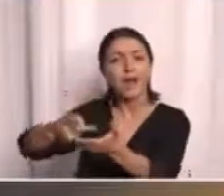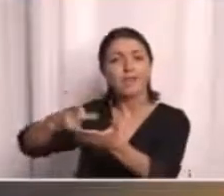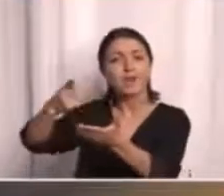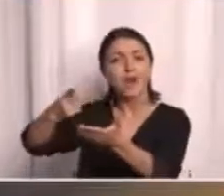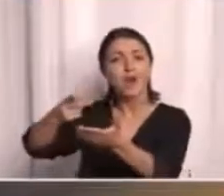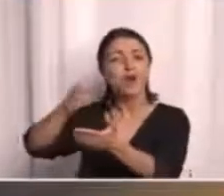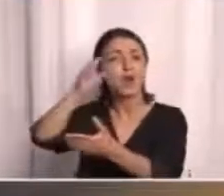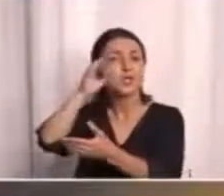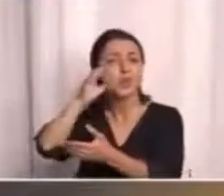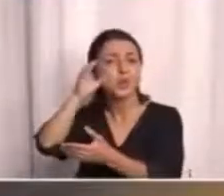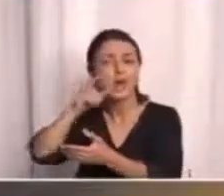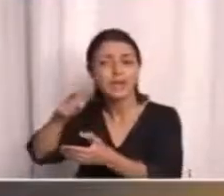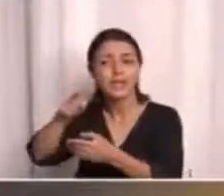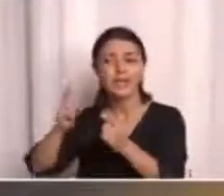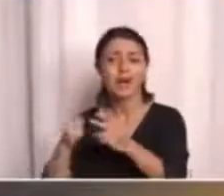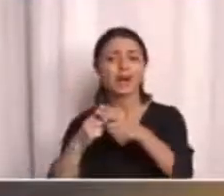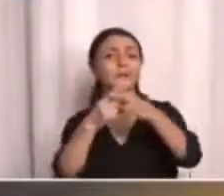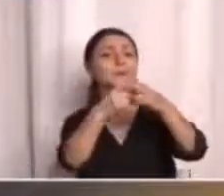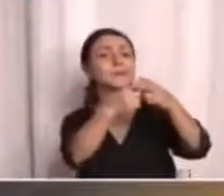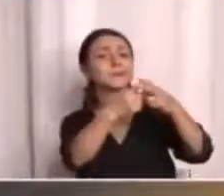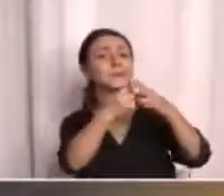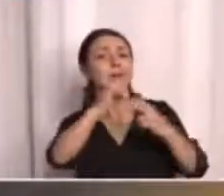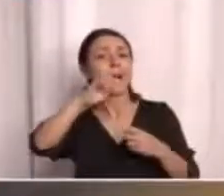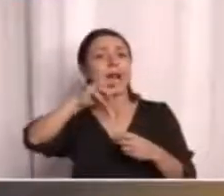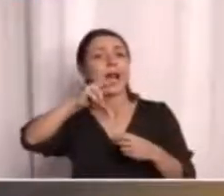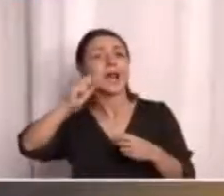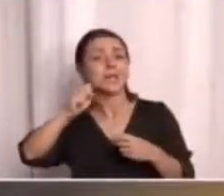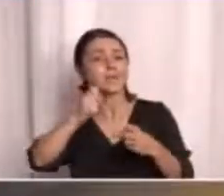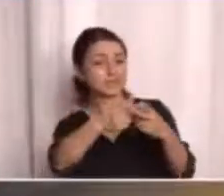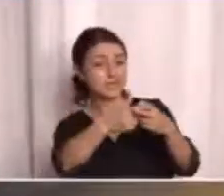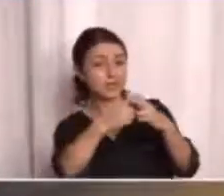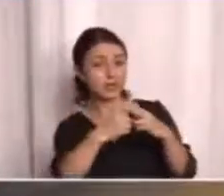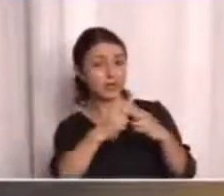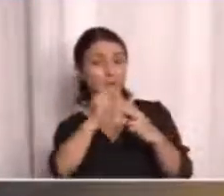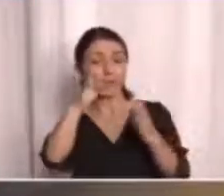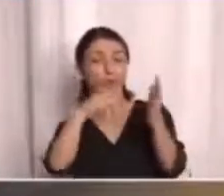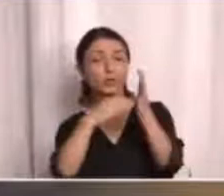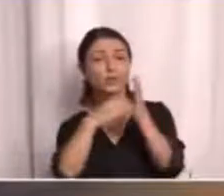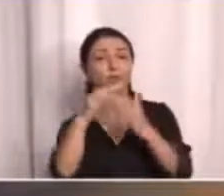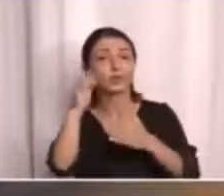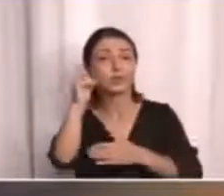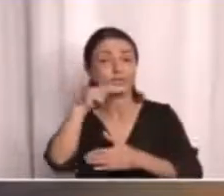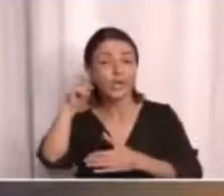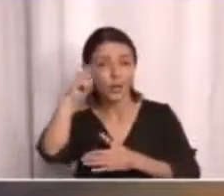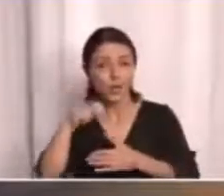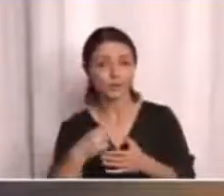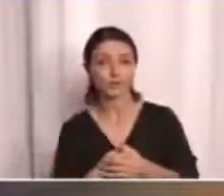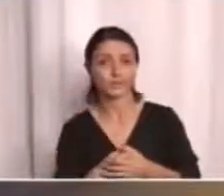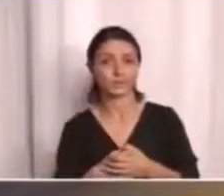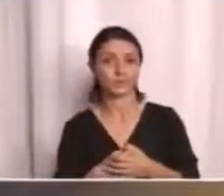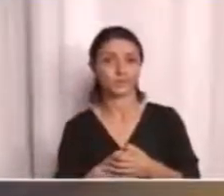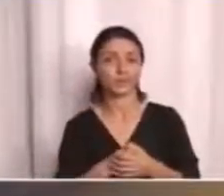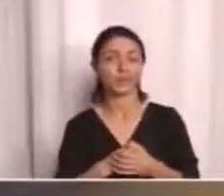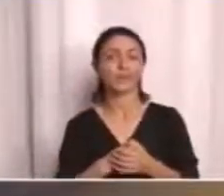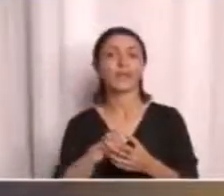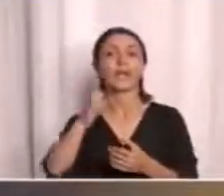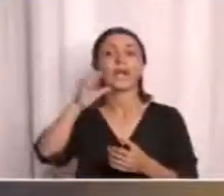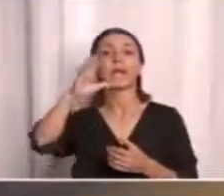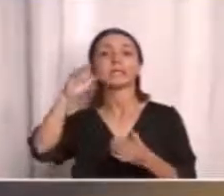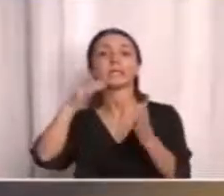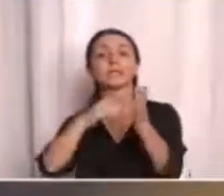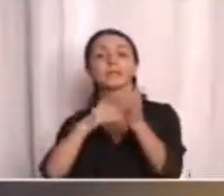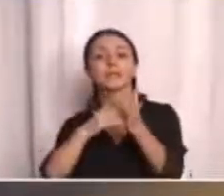y resulta que fue a pedir un crédito al IMAS y se lo dieron por 4 millones de colones, 4 millones de colones, 500 mil colones en